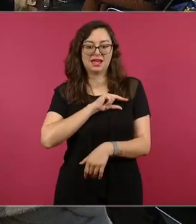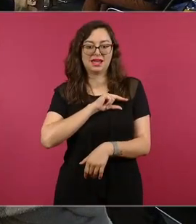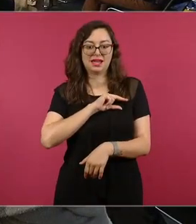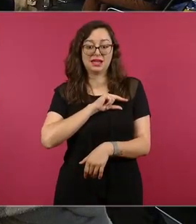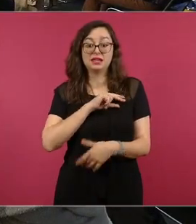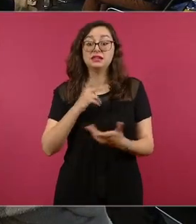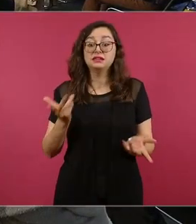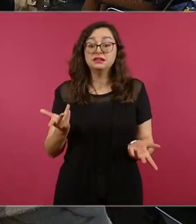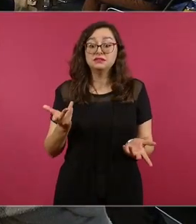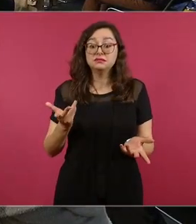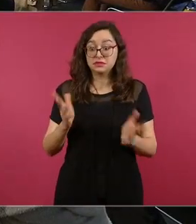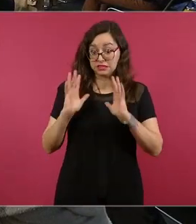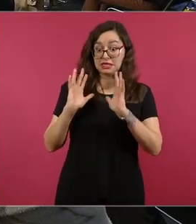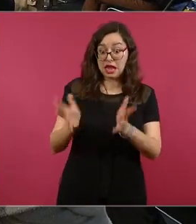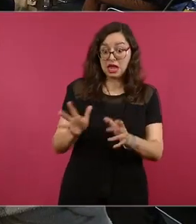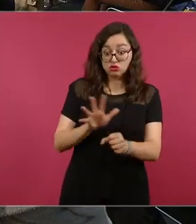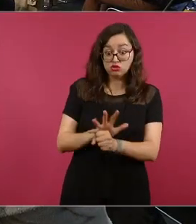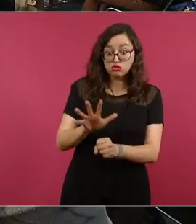faltar